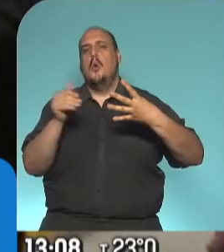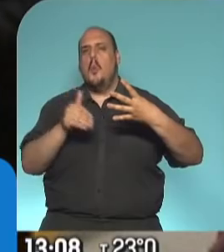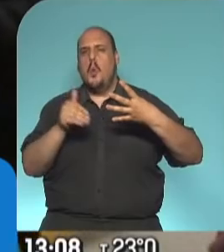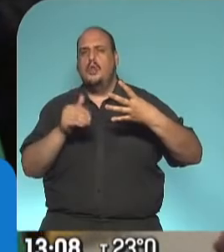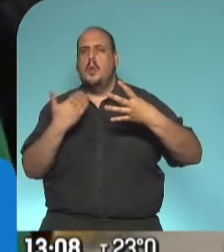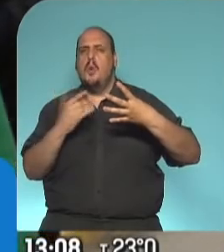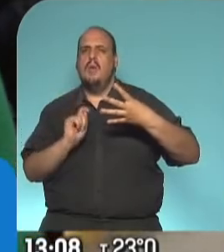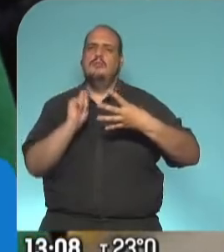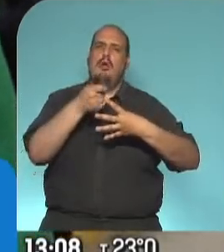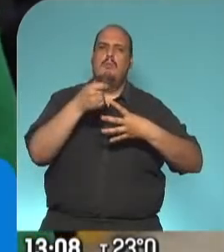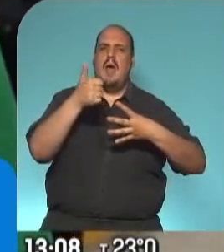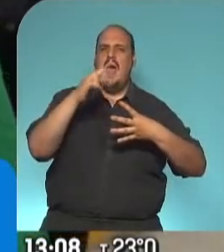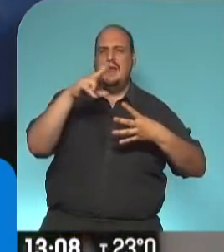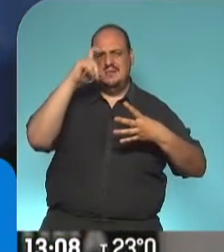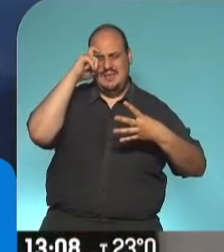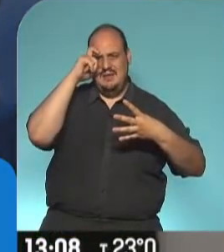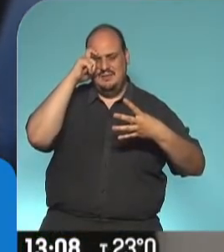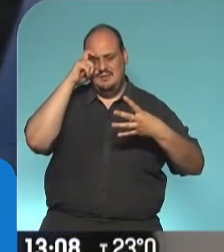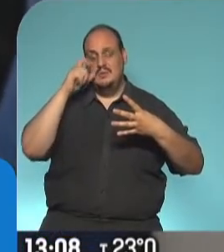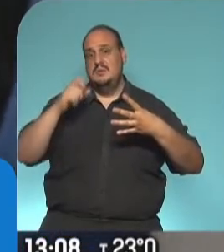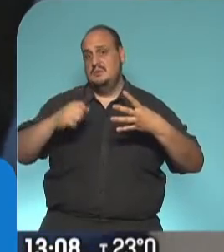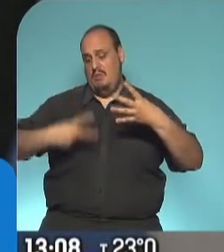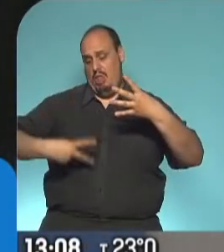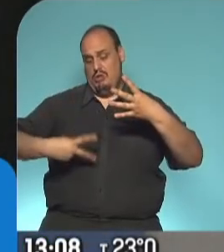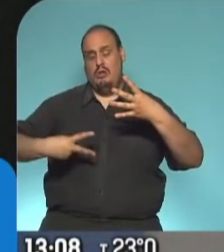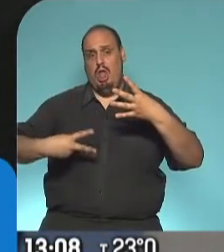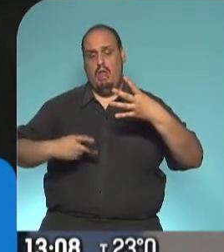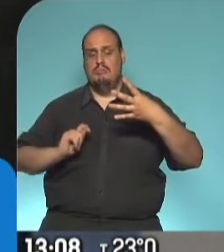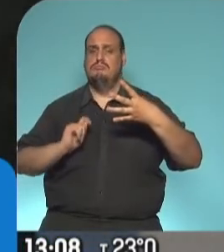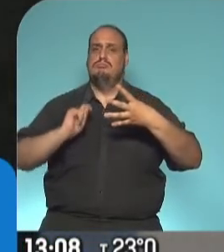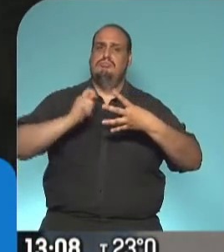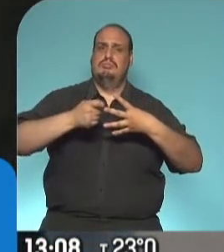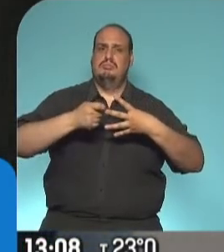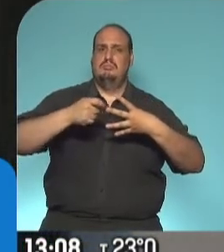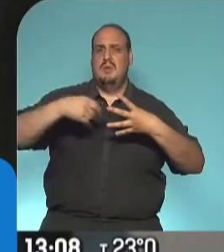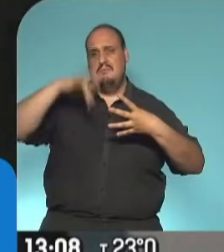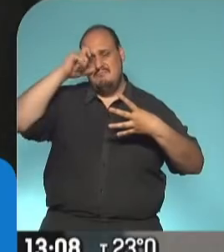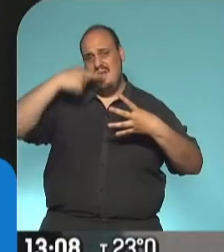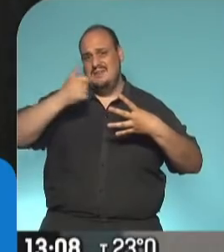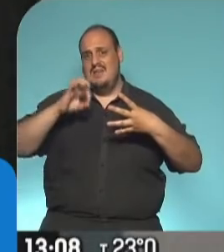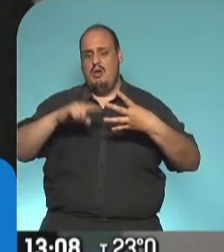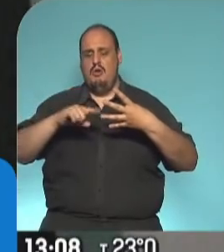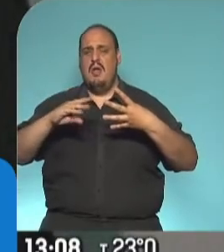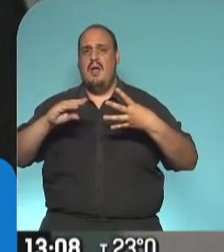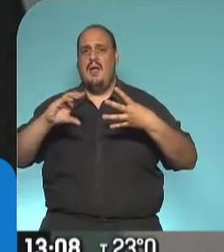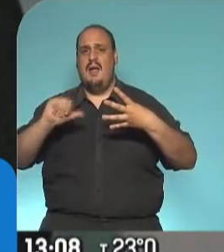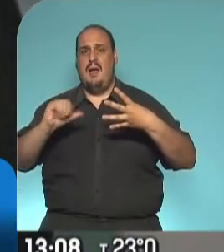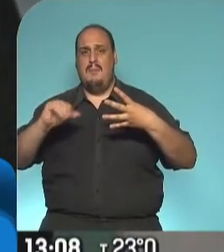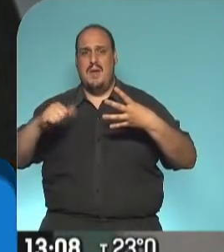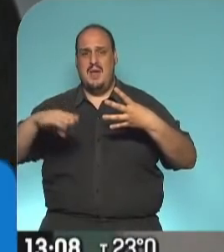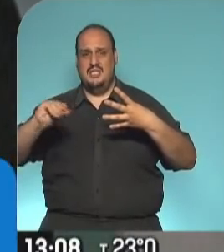para Arce. El resto concentraría directamente los votos en los candidatos opositores. E insisto,